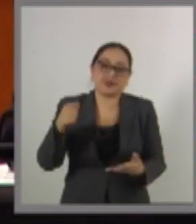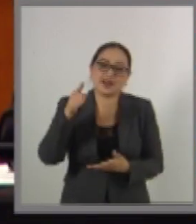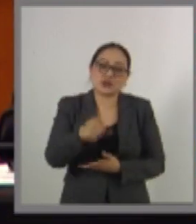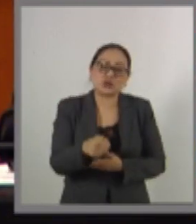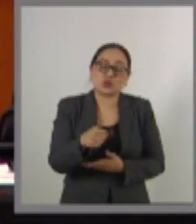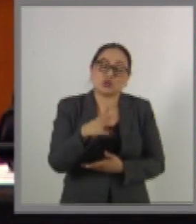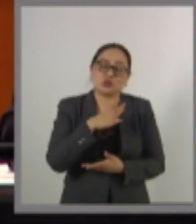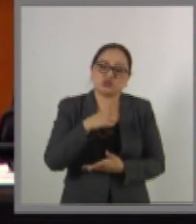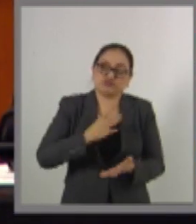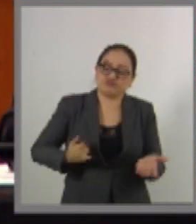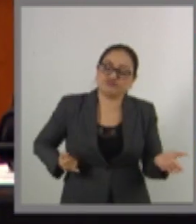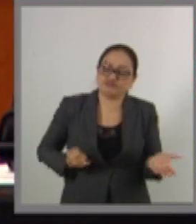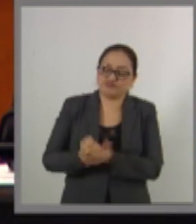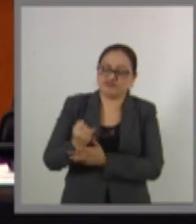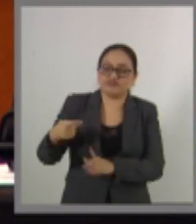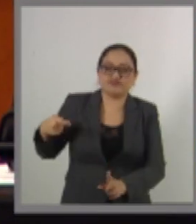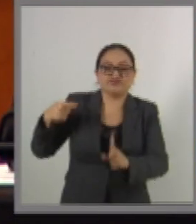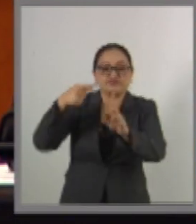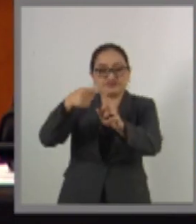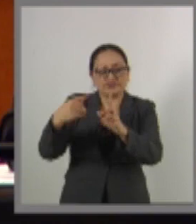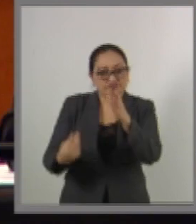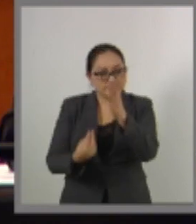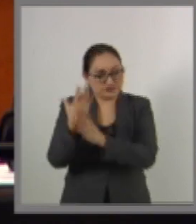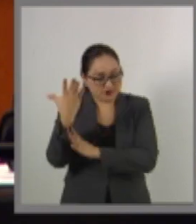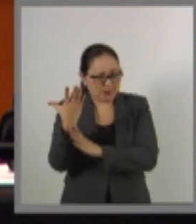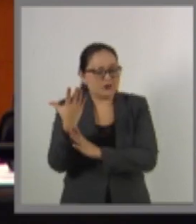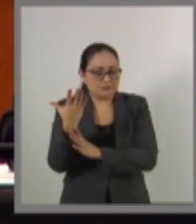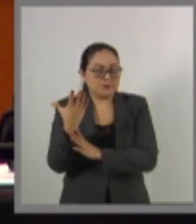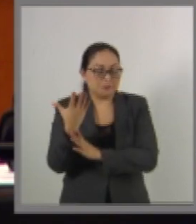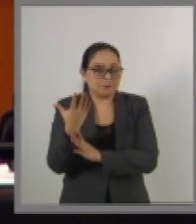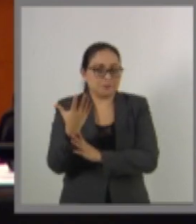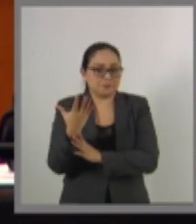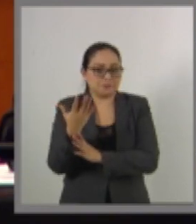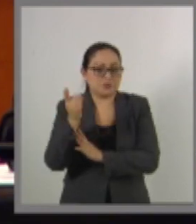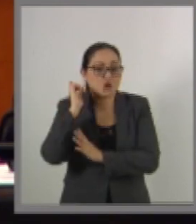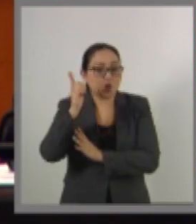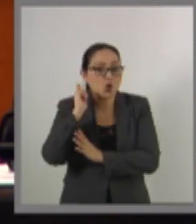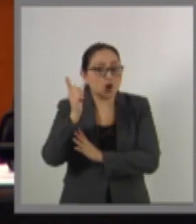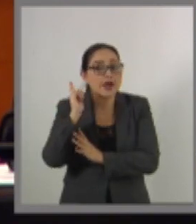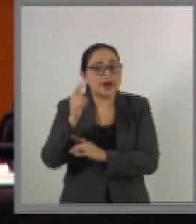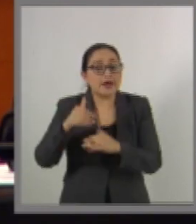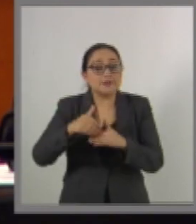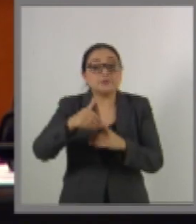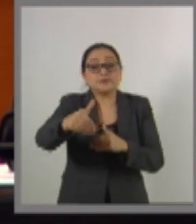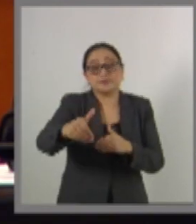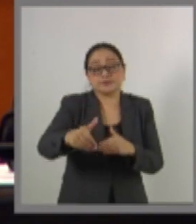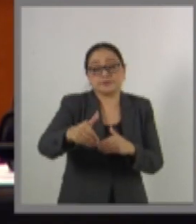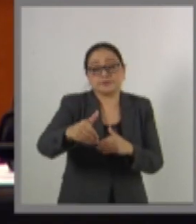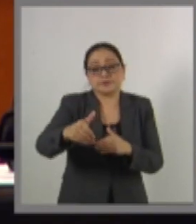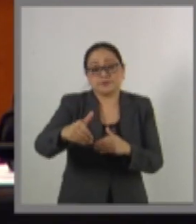emprender un nuevo reto en tu vida. Esperemos que lo que venga